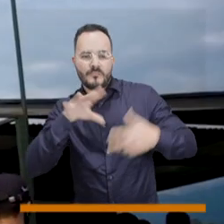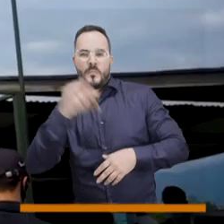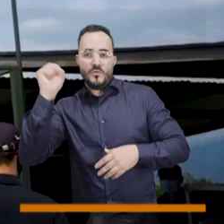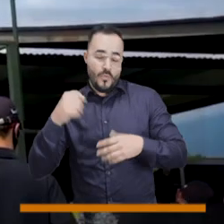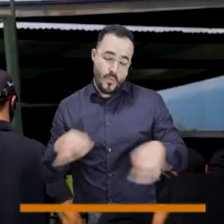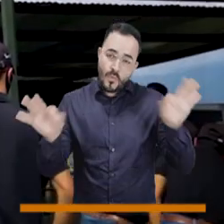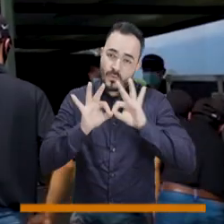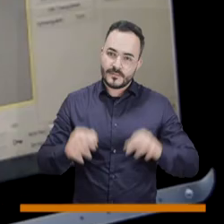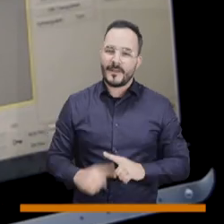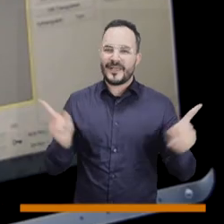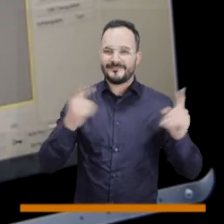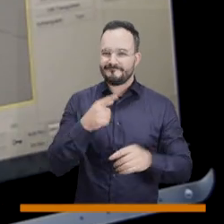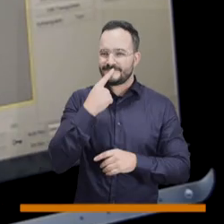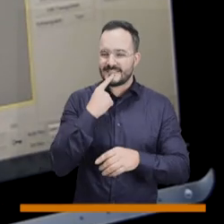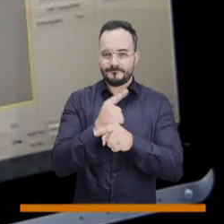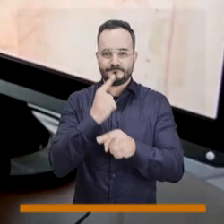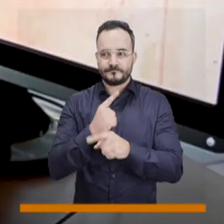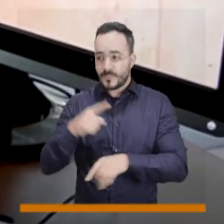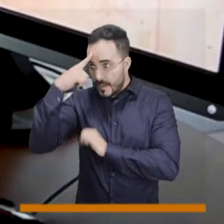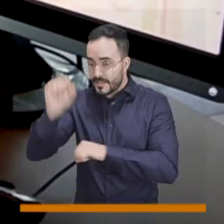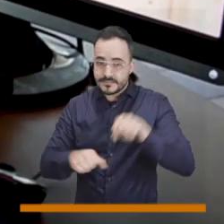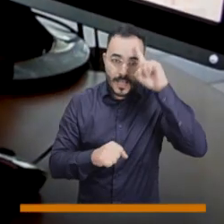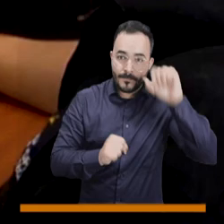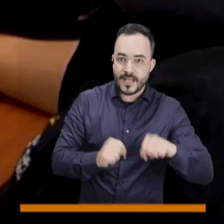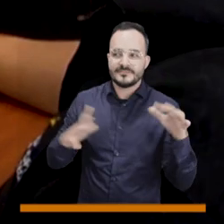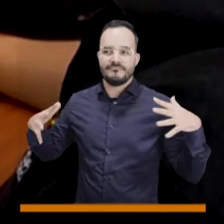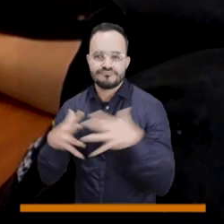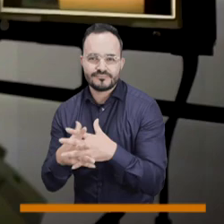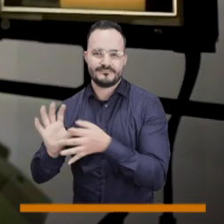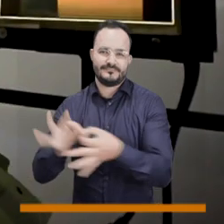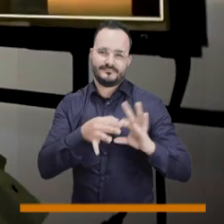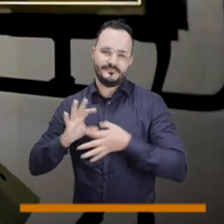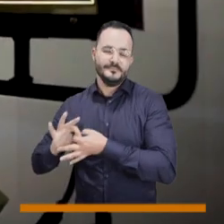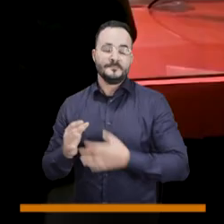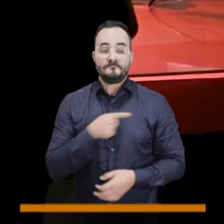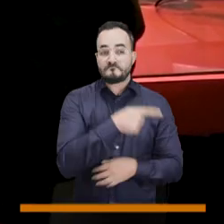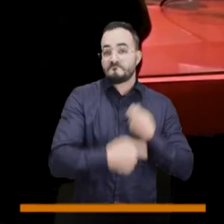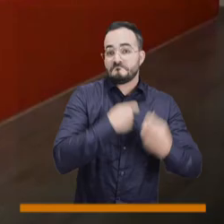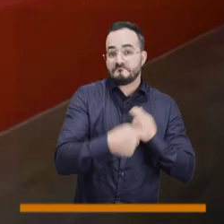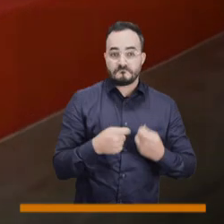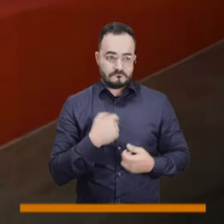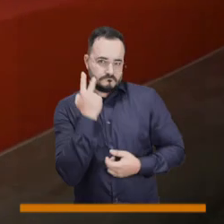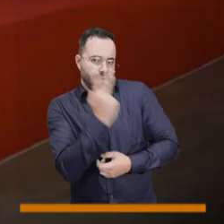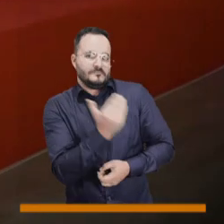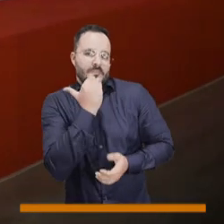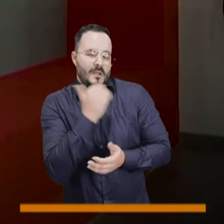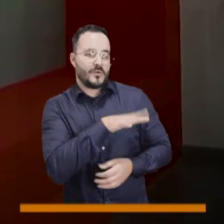es fundamental. Pero usted toca un tema muy clave, Katherine, la integración de capacidades. Entonces usted decía, por